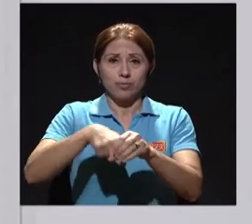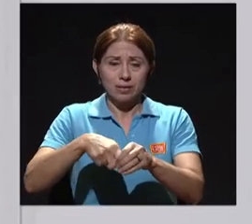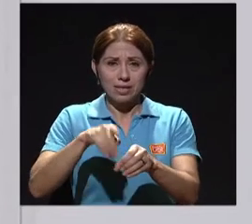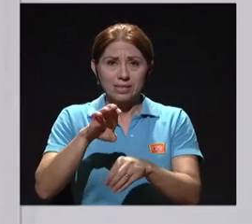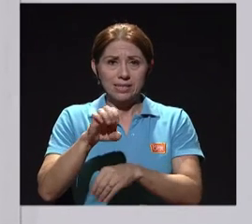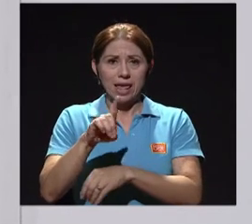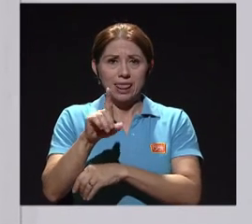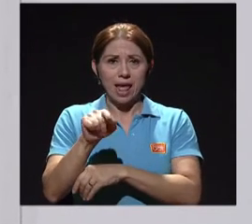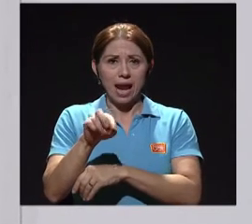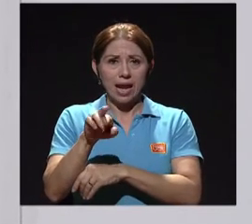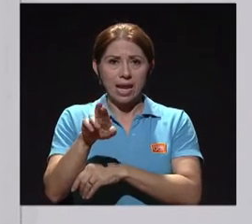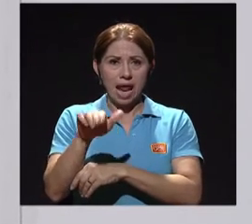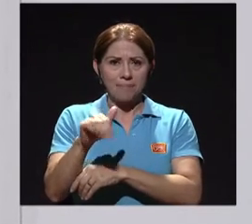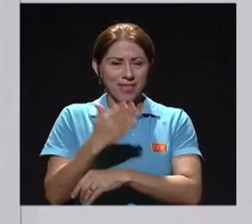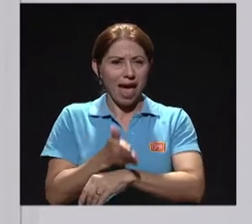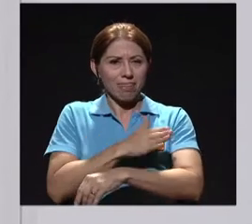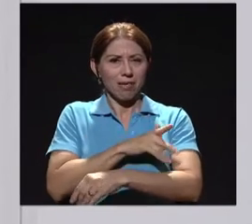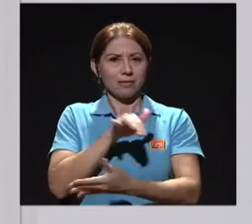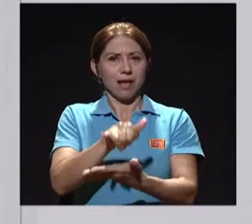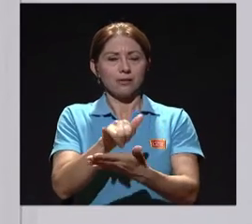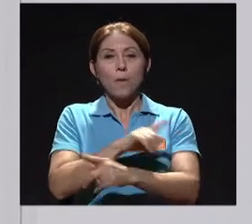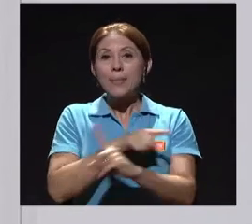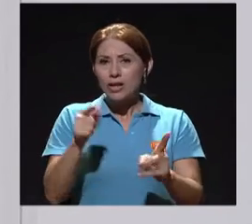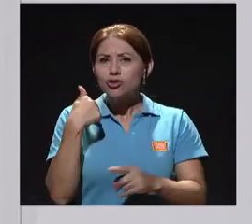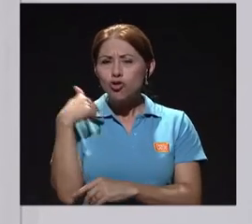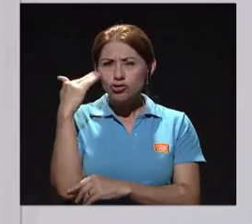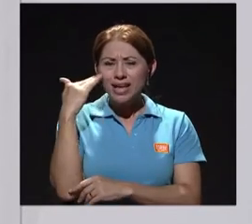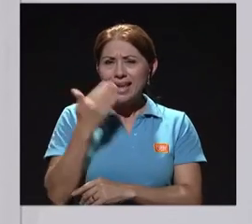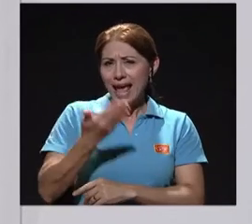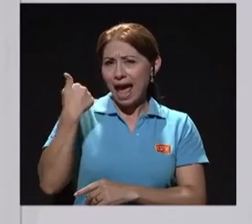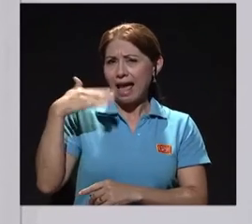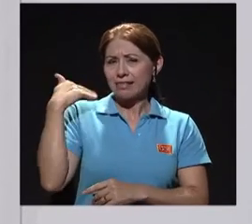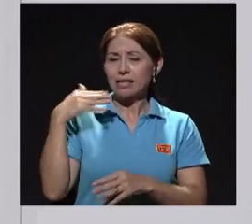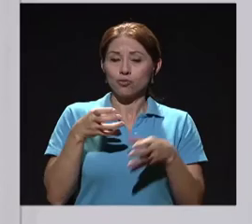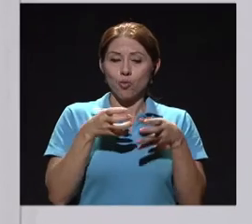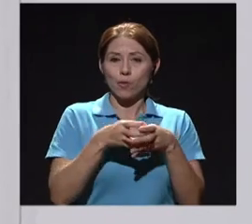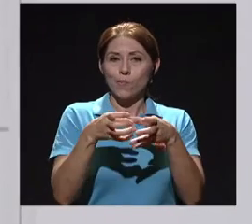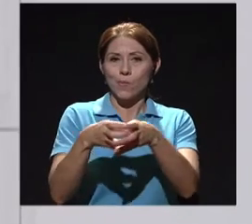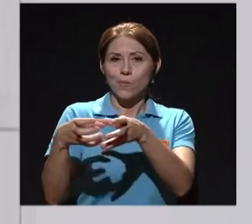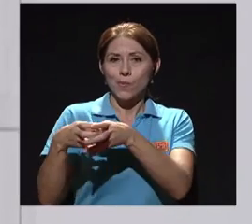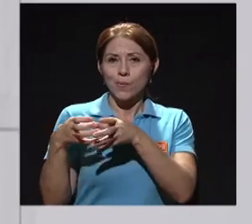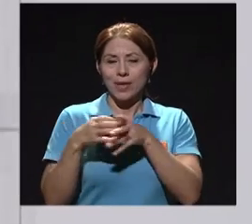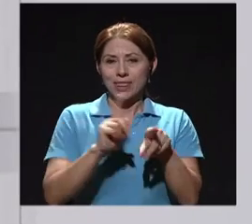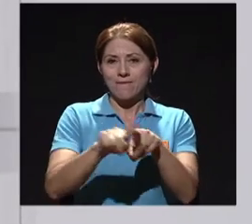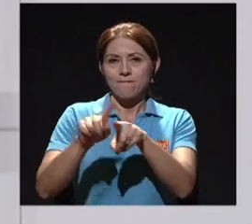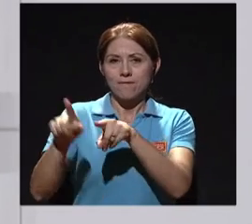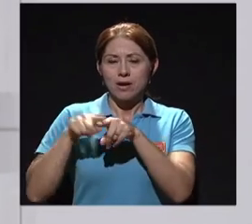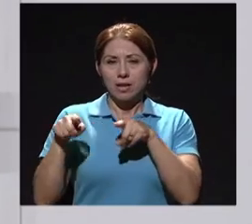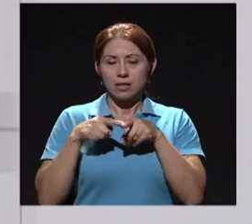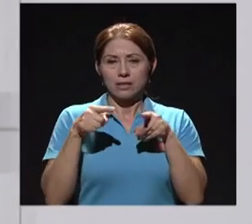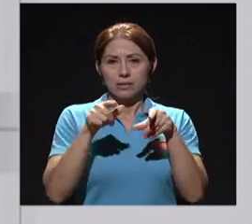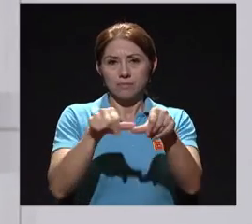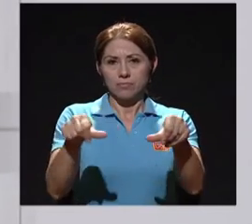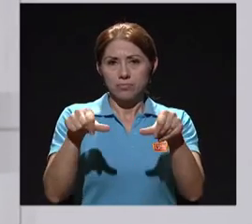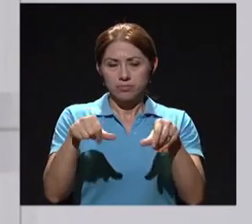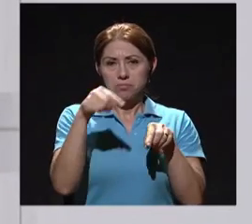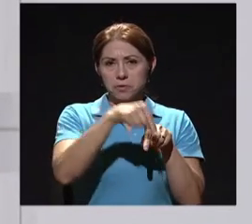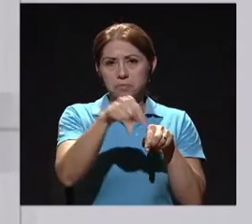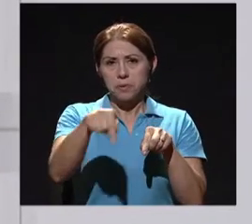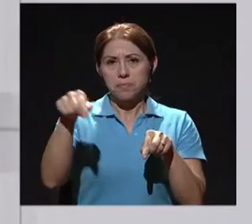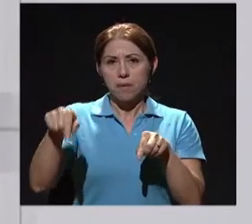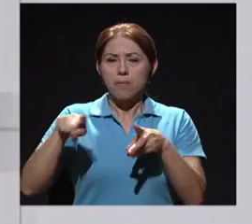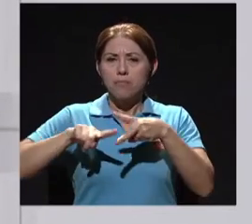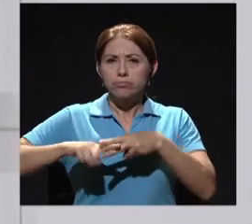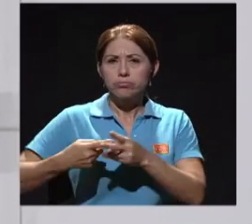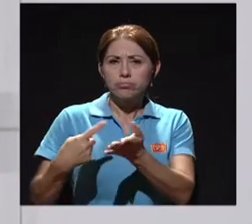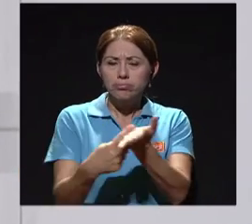pero yo sí sé que hubo instancias intersectorial es verdad que empezaron a discutir sobre sobre el tema